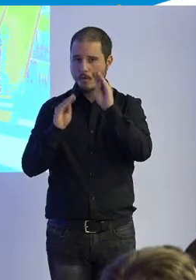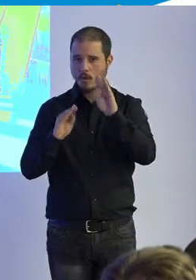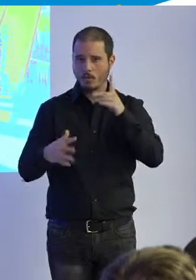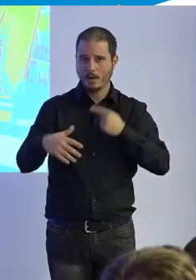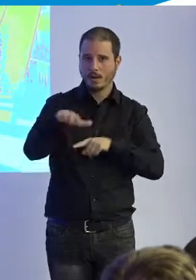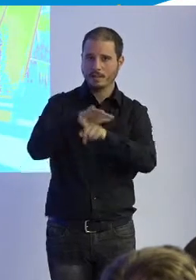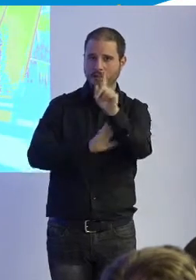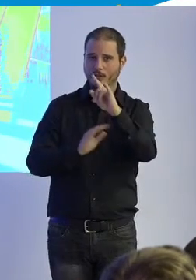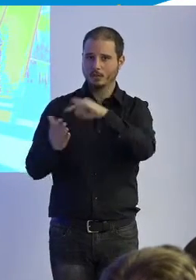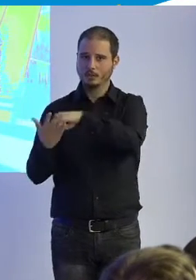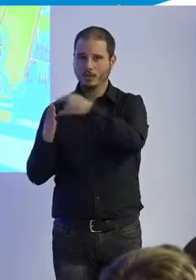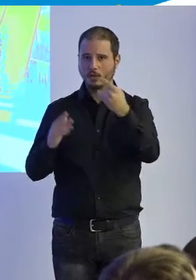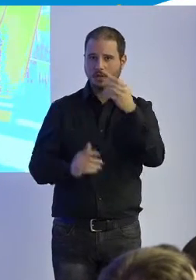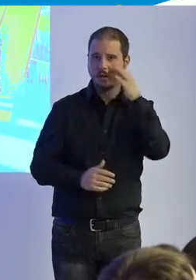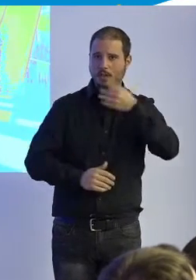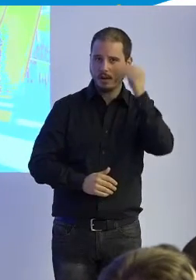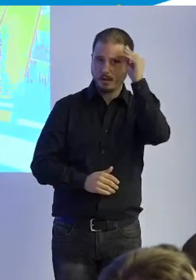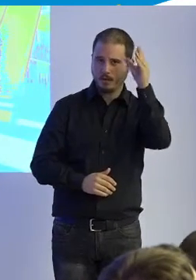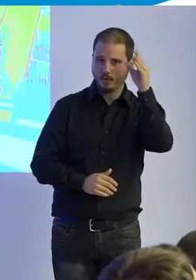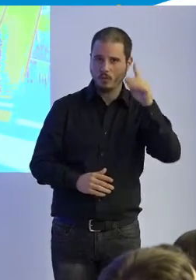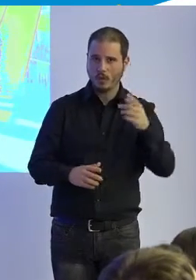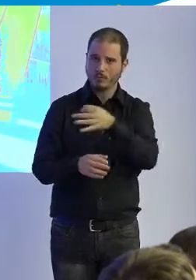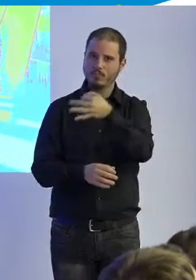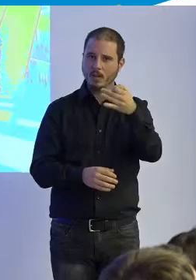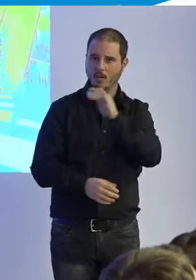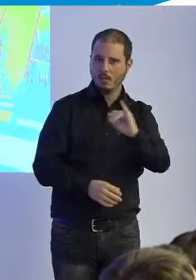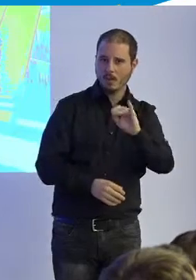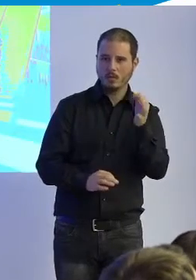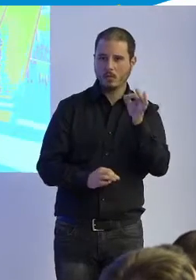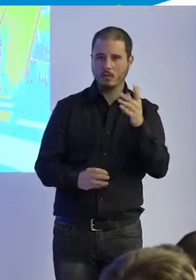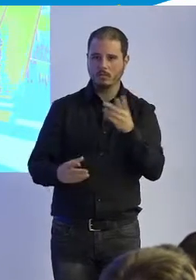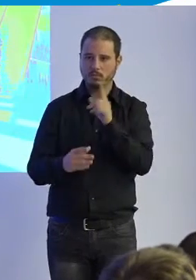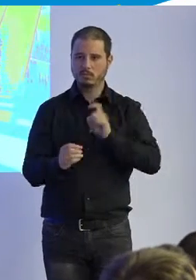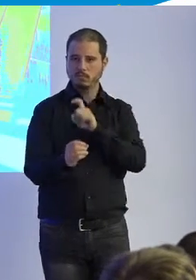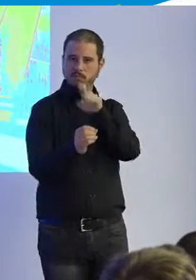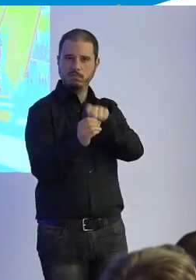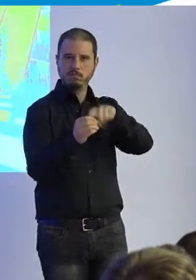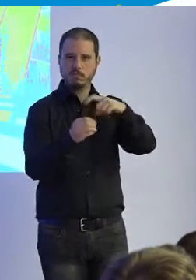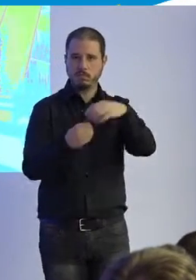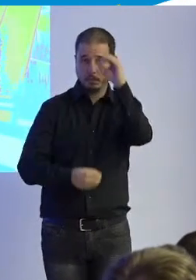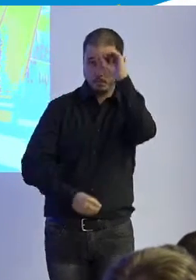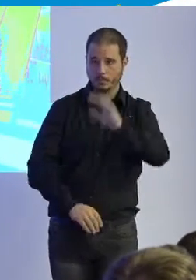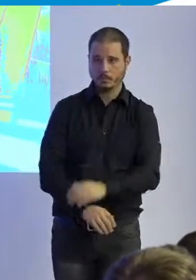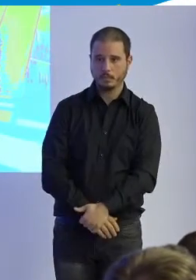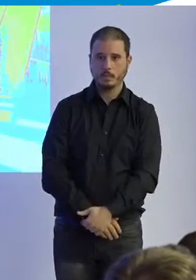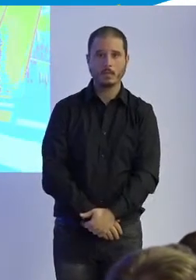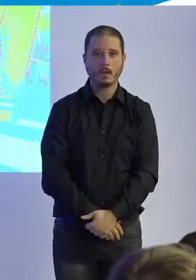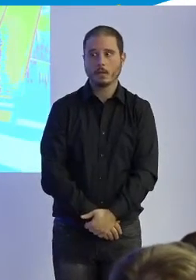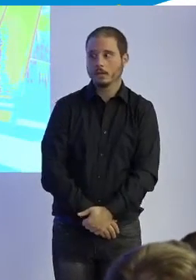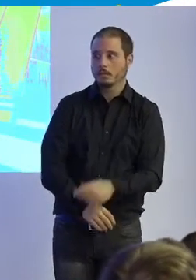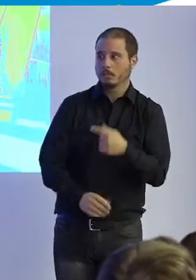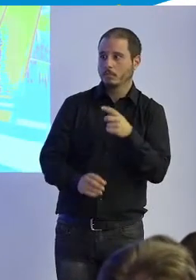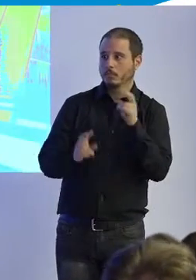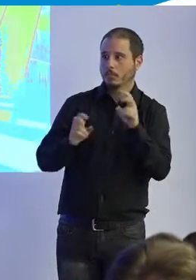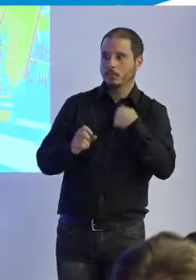tecnologías? ¿O hay intrusismo, por así decirlo? A ver, yo es que el tema del intrusismo, yo